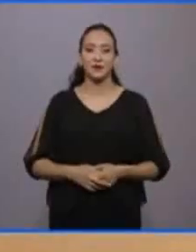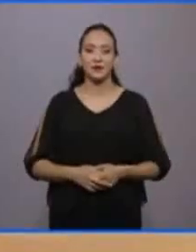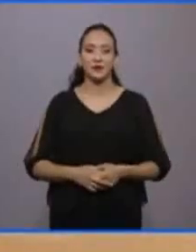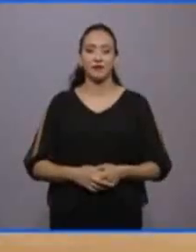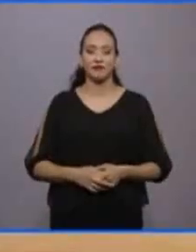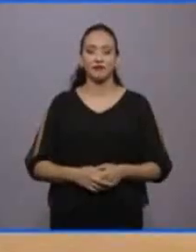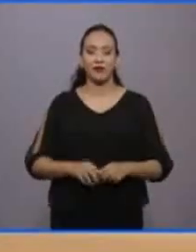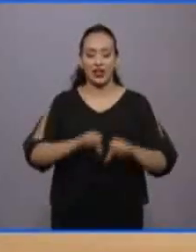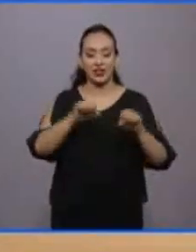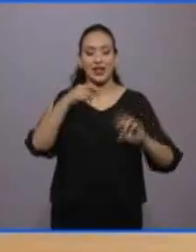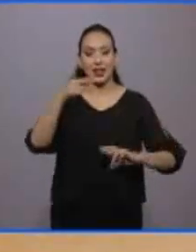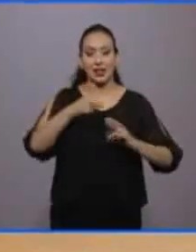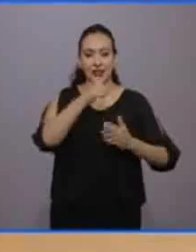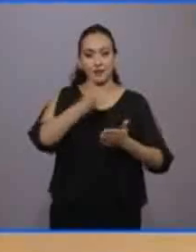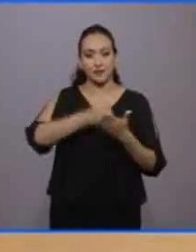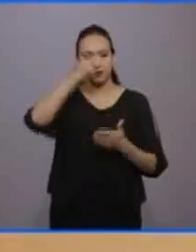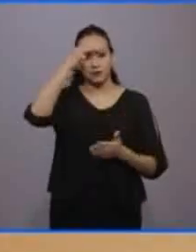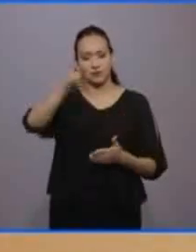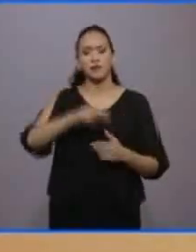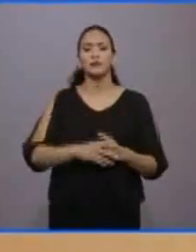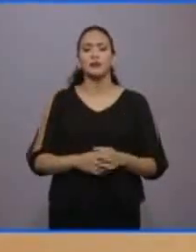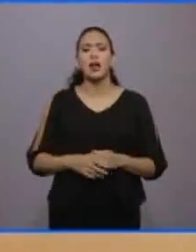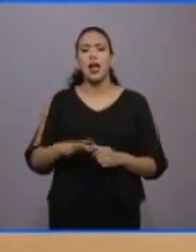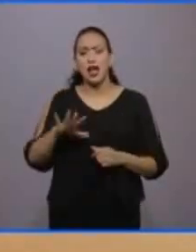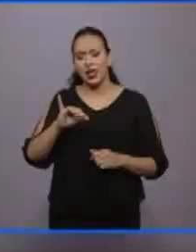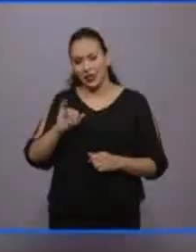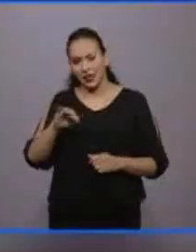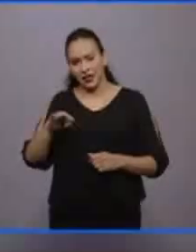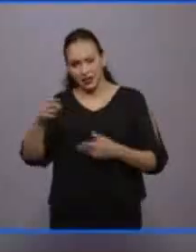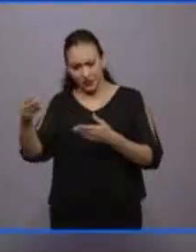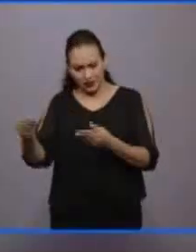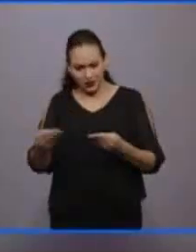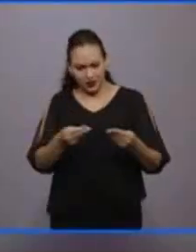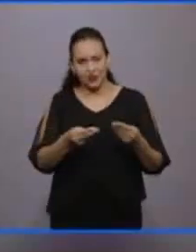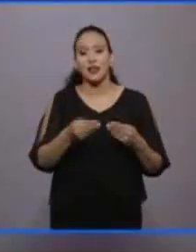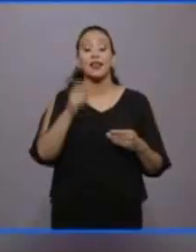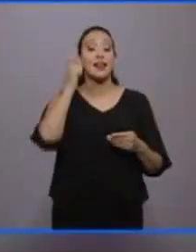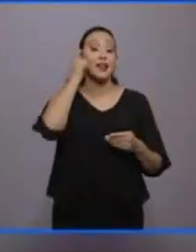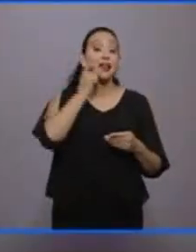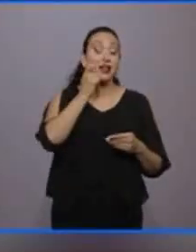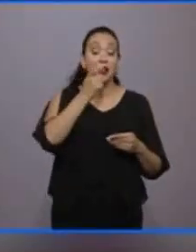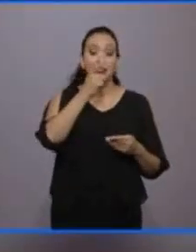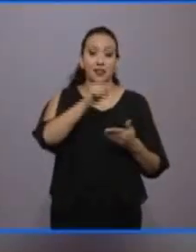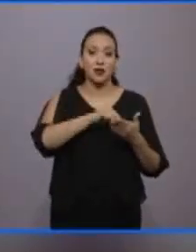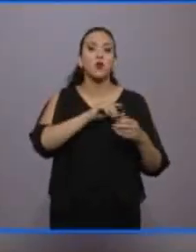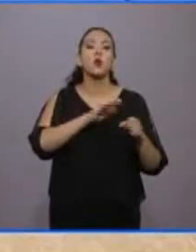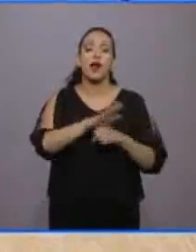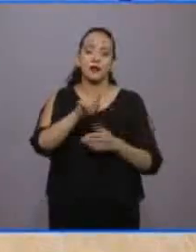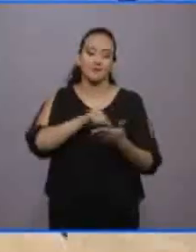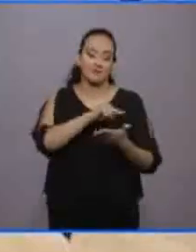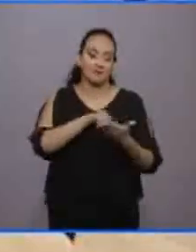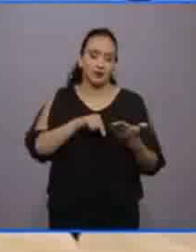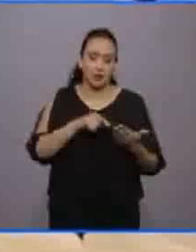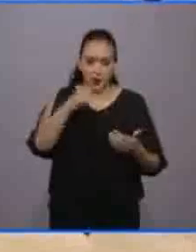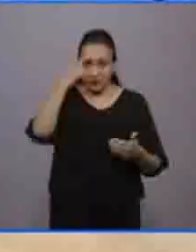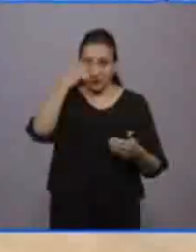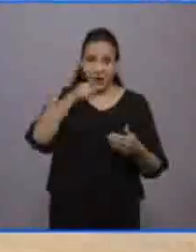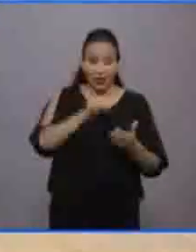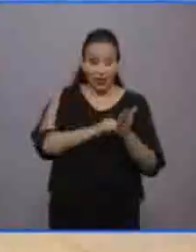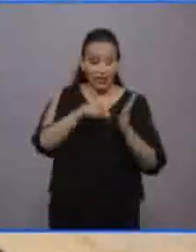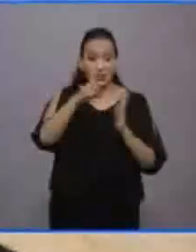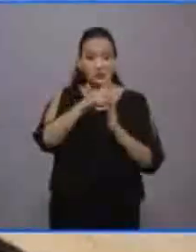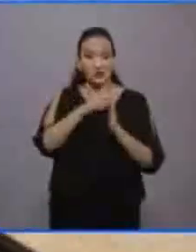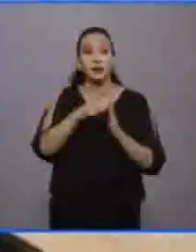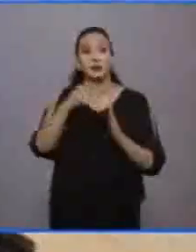La Sala Regional Ciudad de México revocó el acuerdo del Tribunal Electoral de Guerrero que declaró improcedente la solicitud para que subsistan